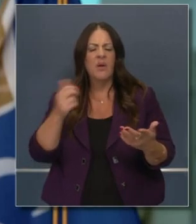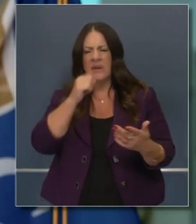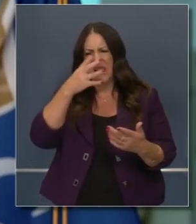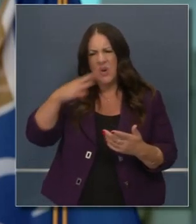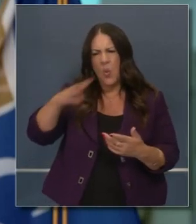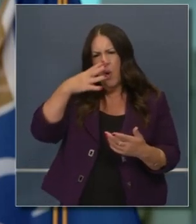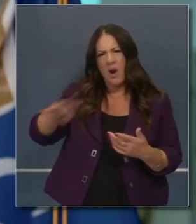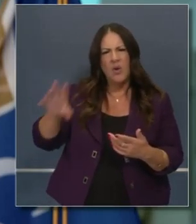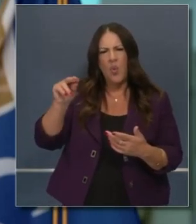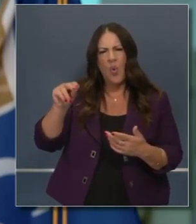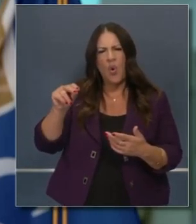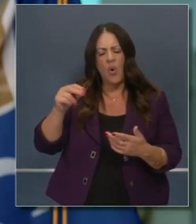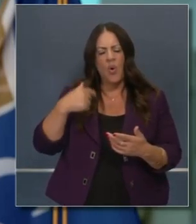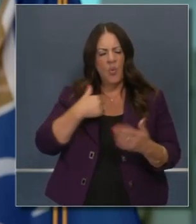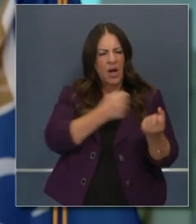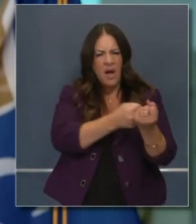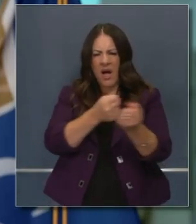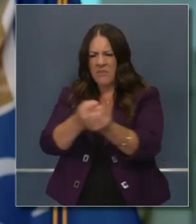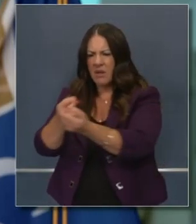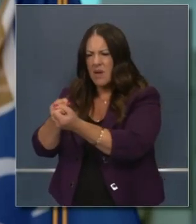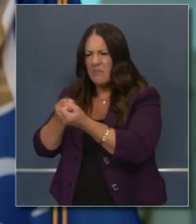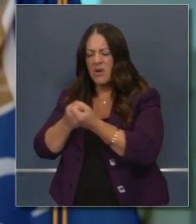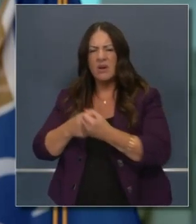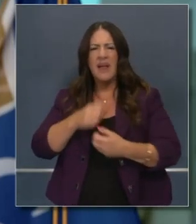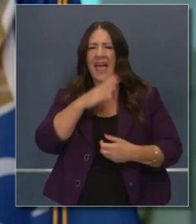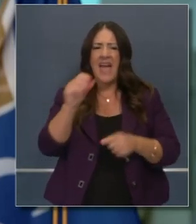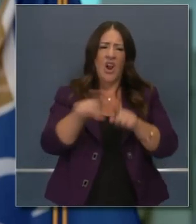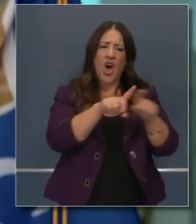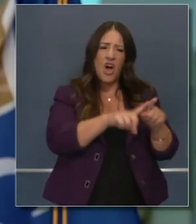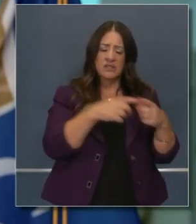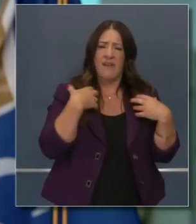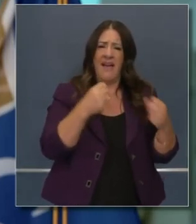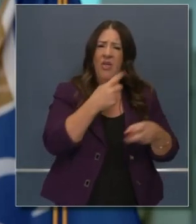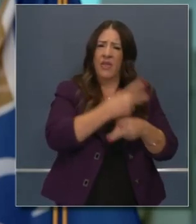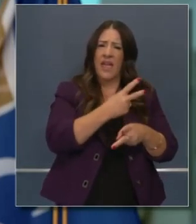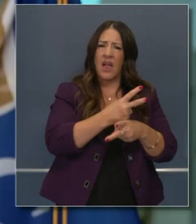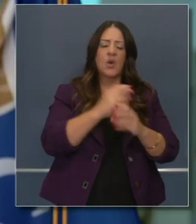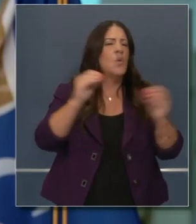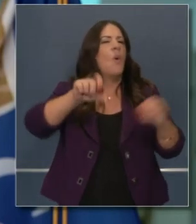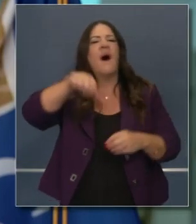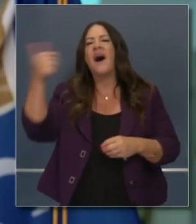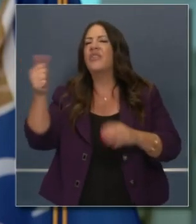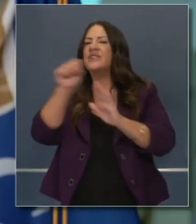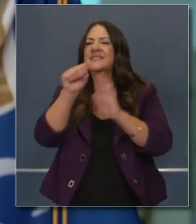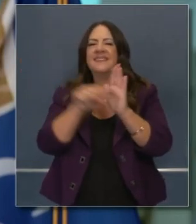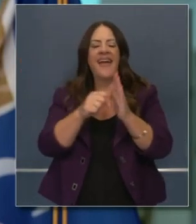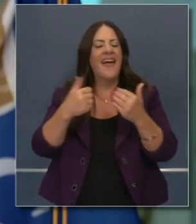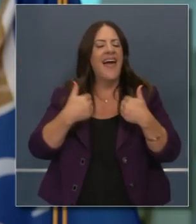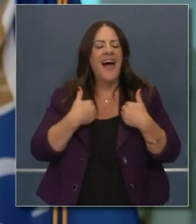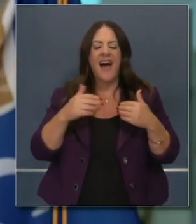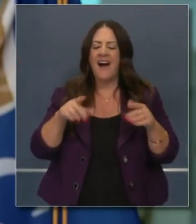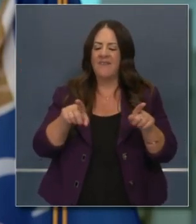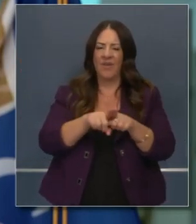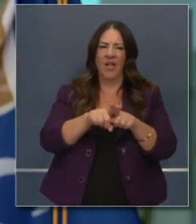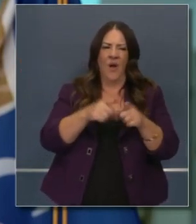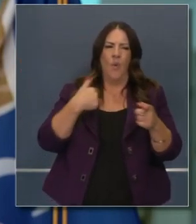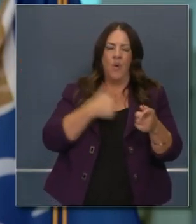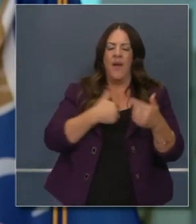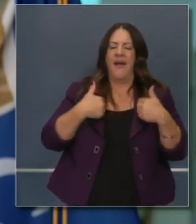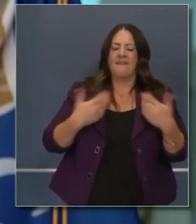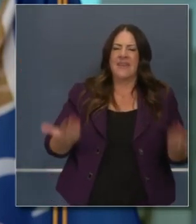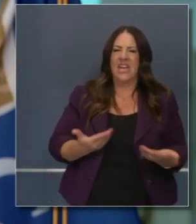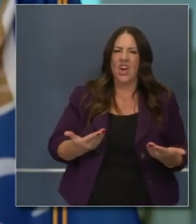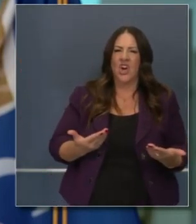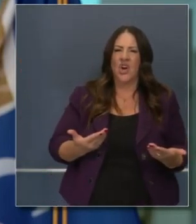sido declaradas sin techo en California. Y también sobre la cuestión de salubridad, ningún estado en California ha avanzado